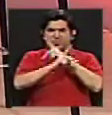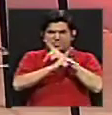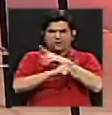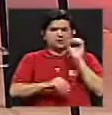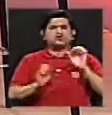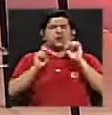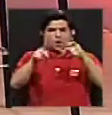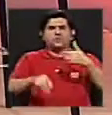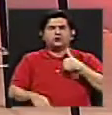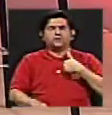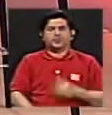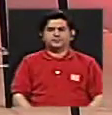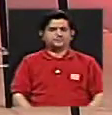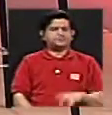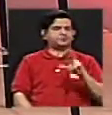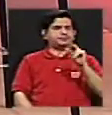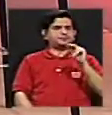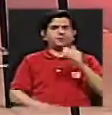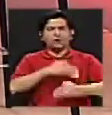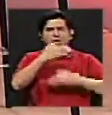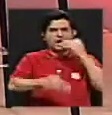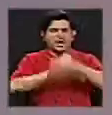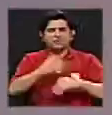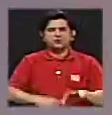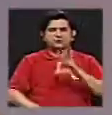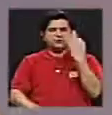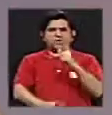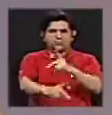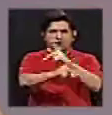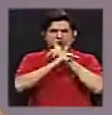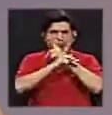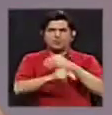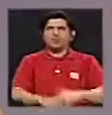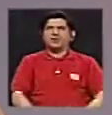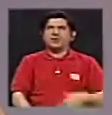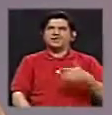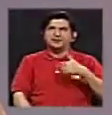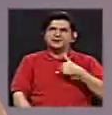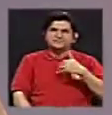existe posibilidad? No, no. El proceso de medidas cautelares